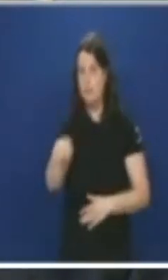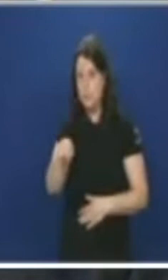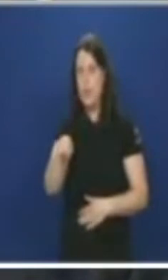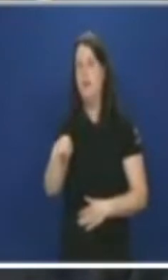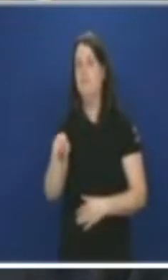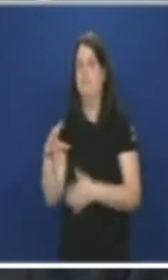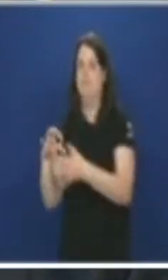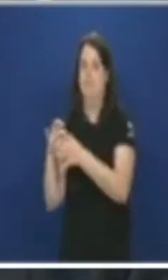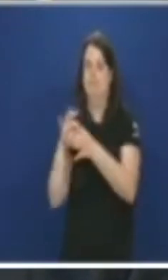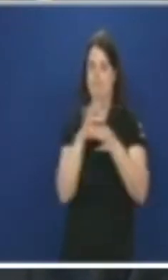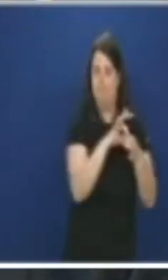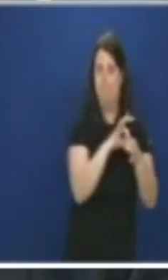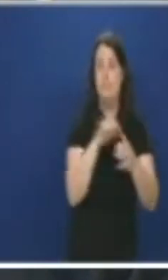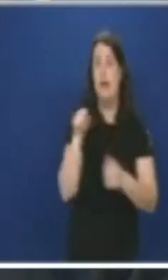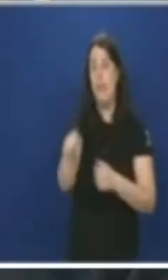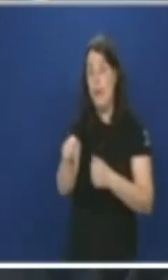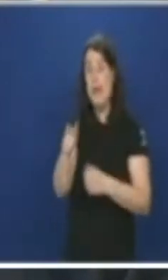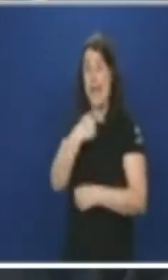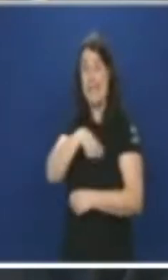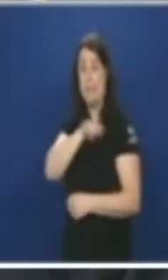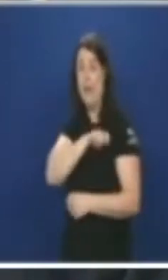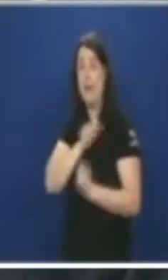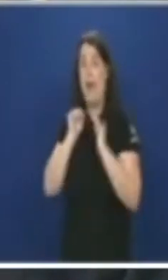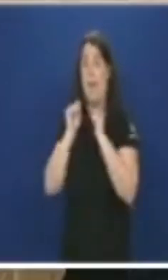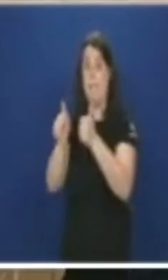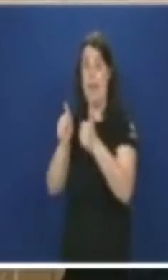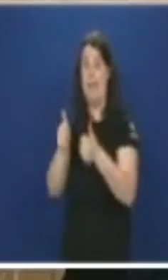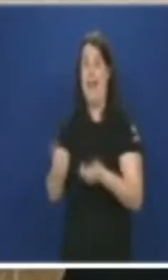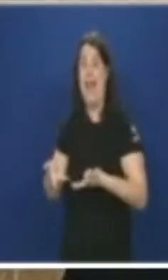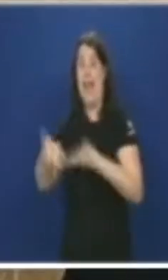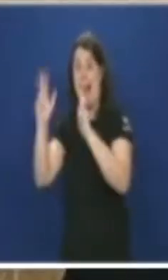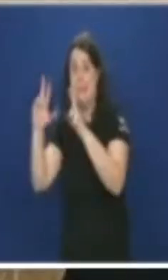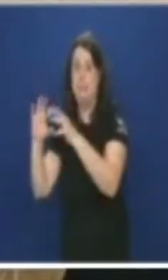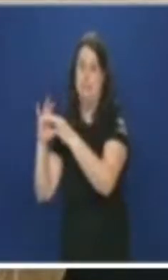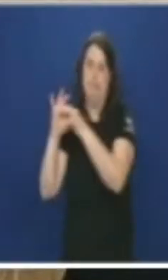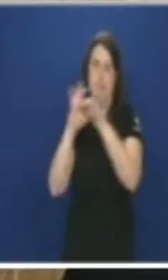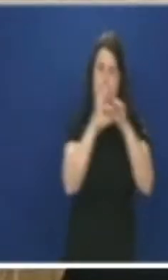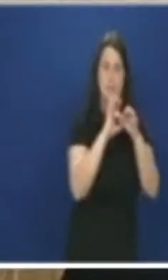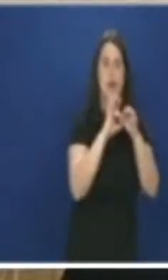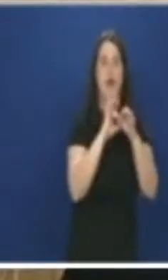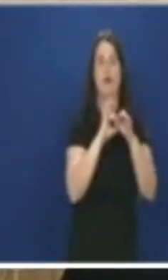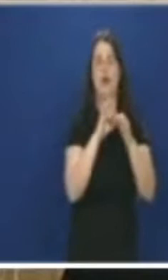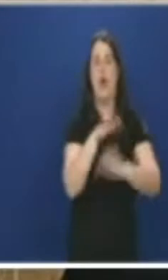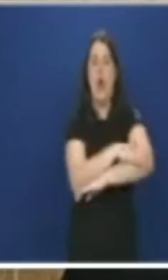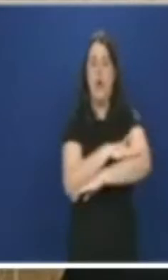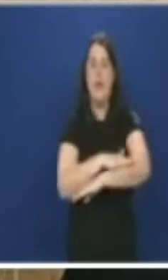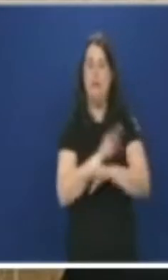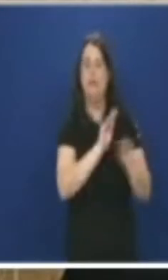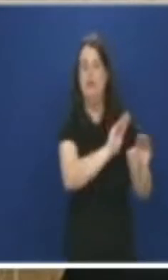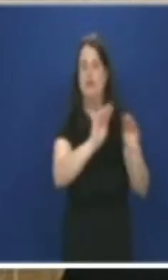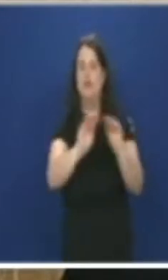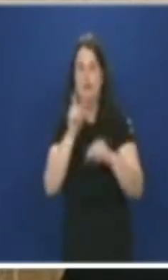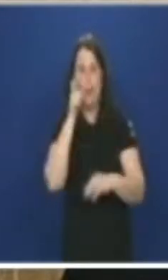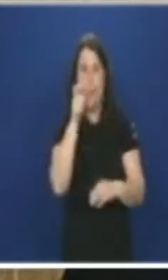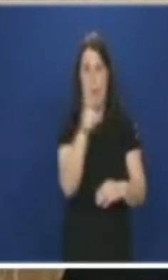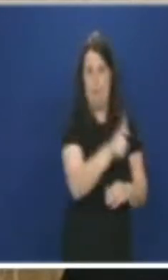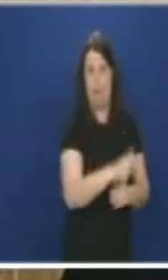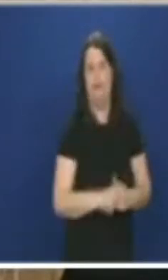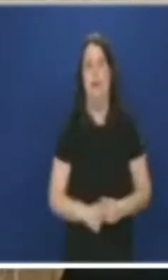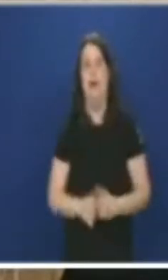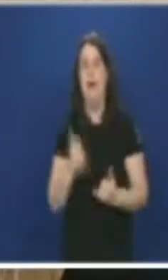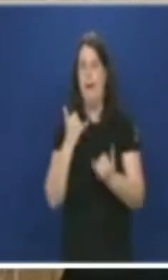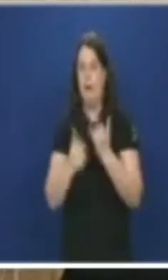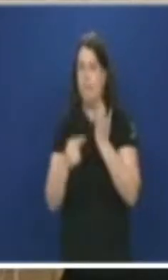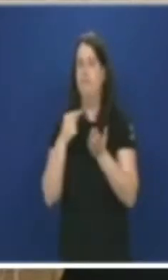consustancial a liberdade dos españois co autogoberno dos seus povos. A liberdade será o requisito